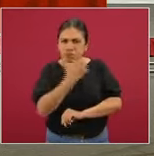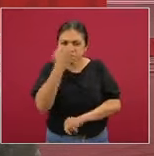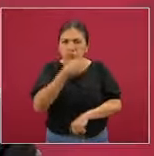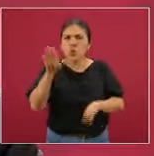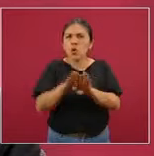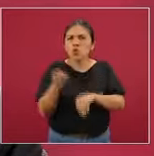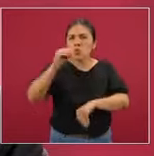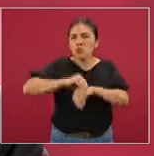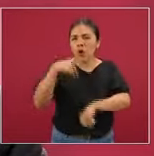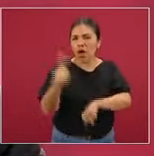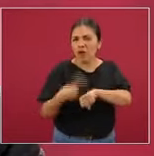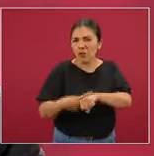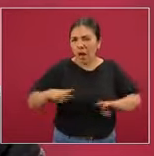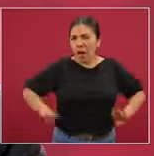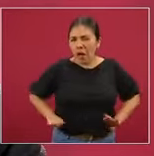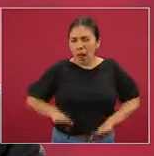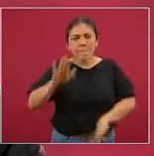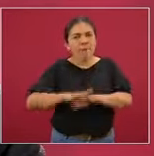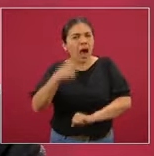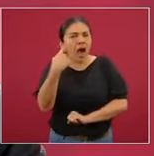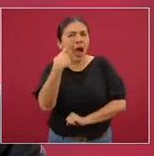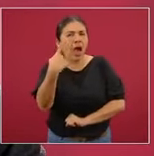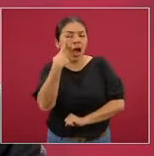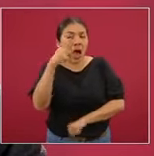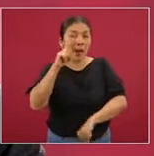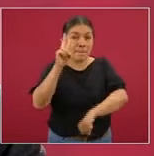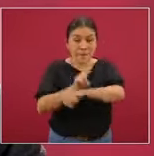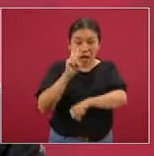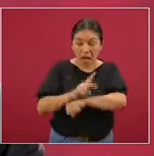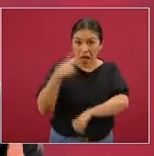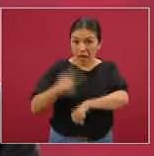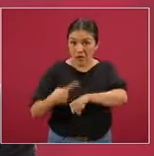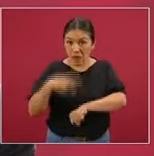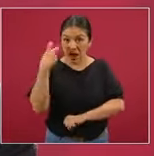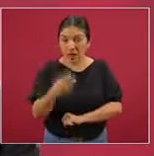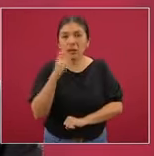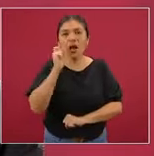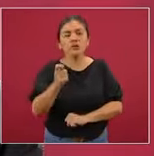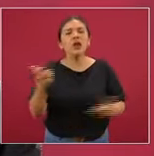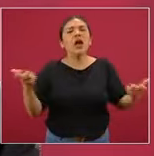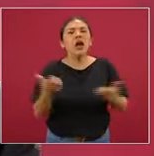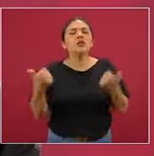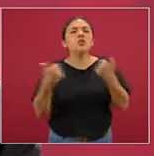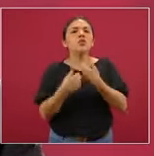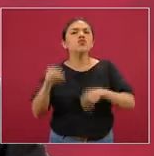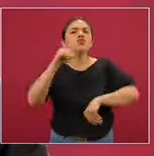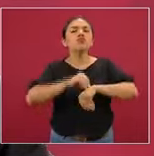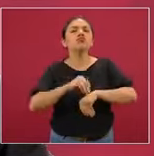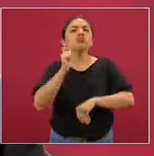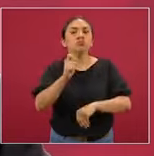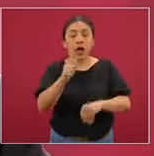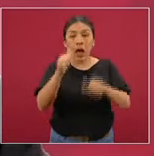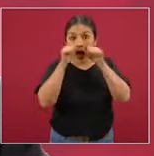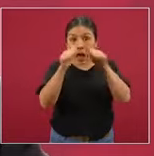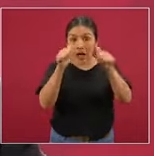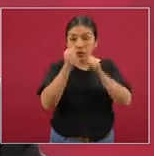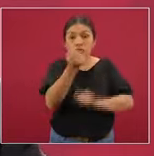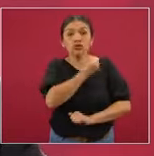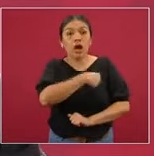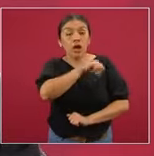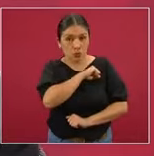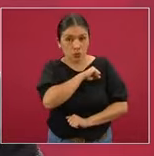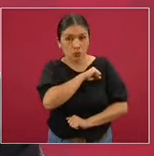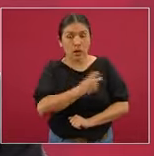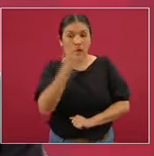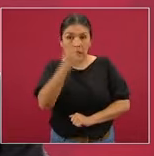la enfermedad. Típicamente la vigilancia epidemiológica se basa en la atención de salud,